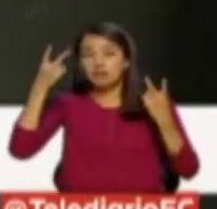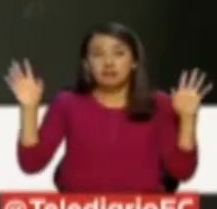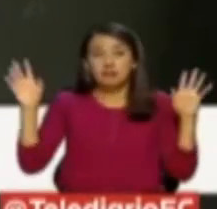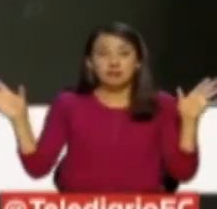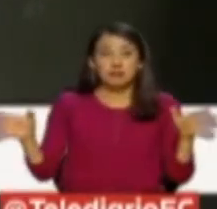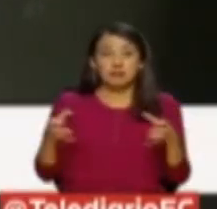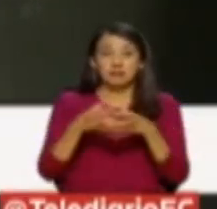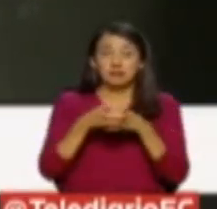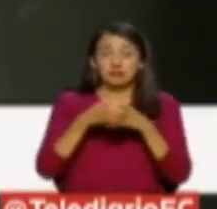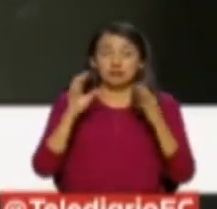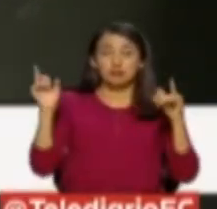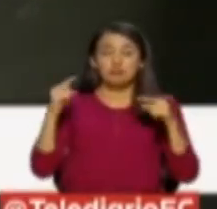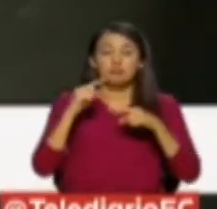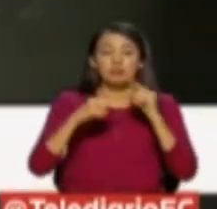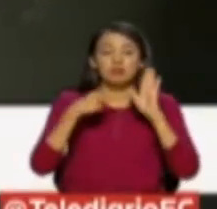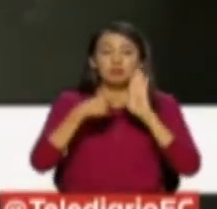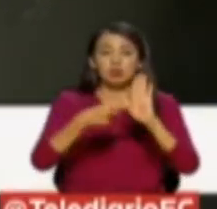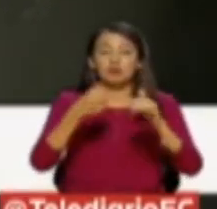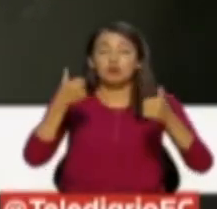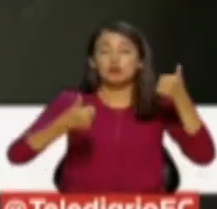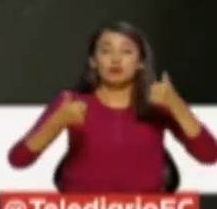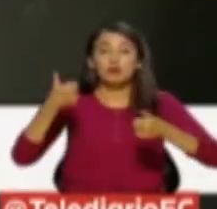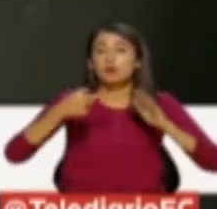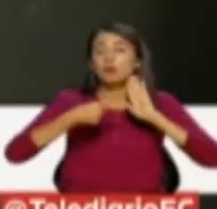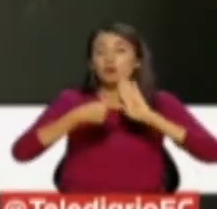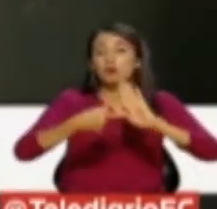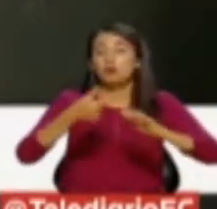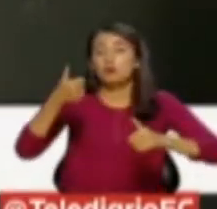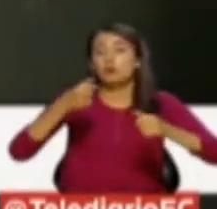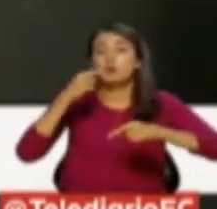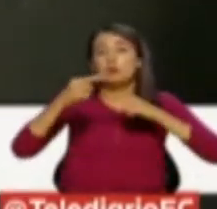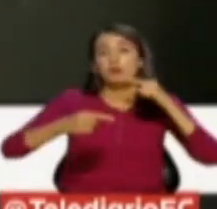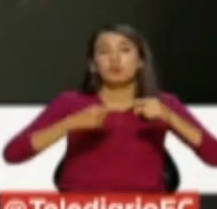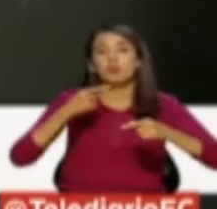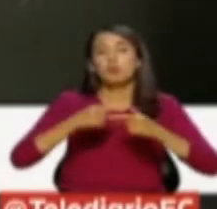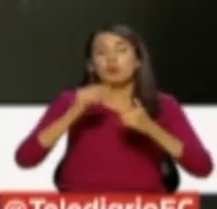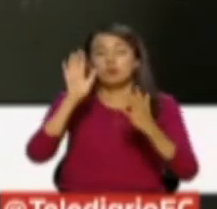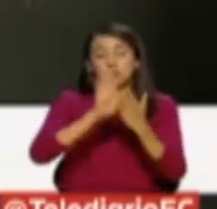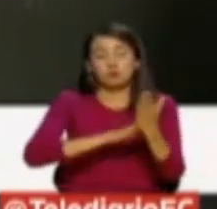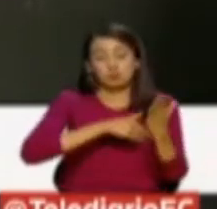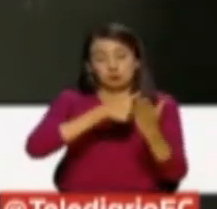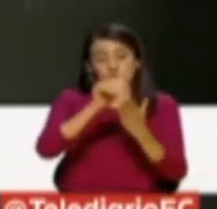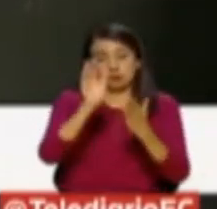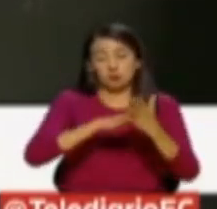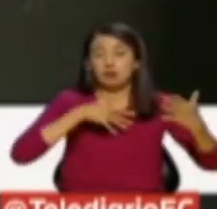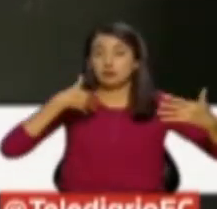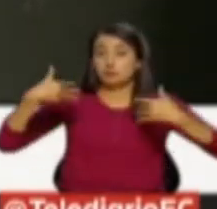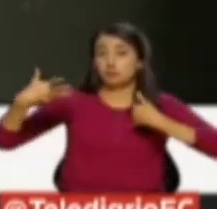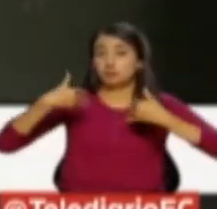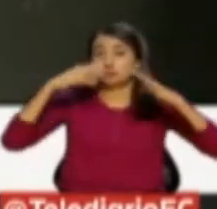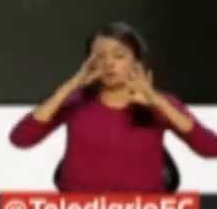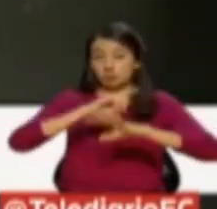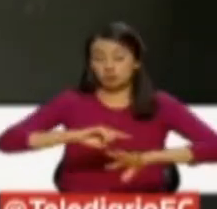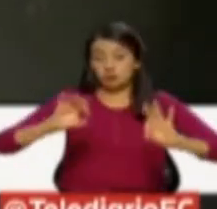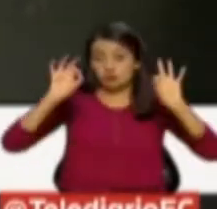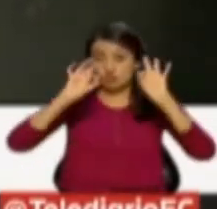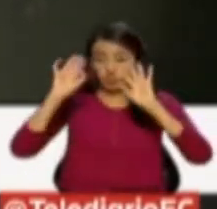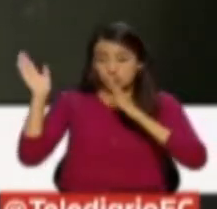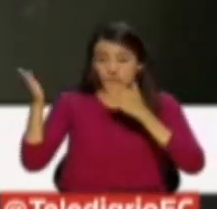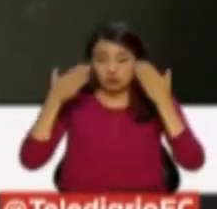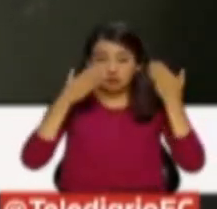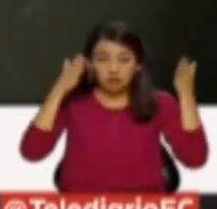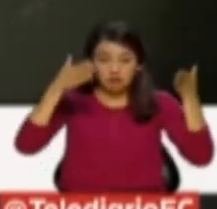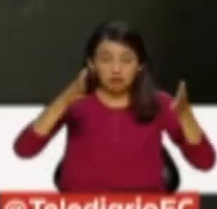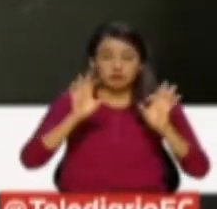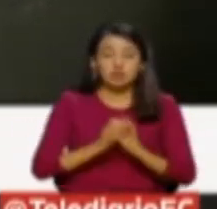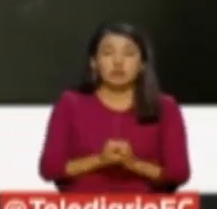esta ocasión nos está mostrando guillermo barrios a través de su expresión artística él además de ser un